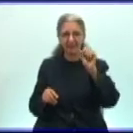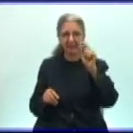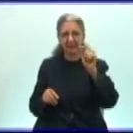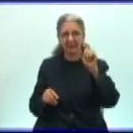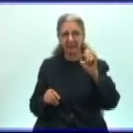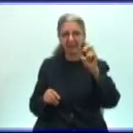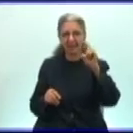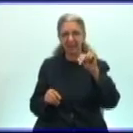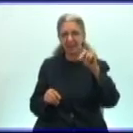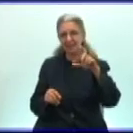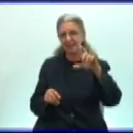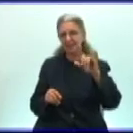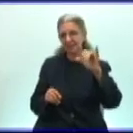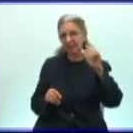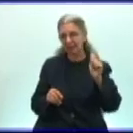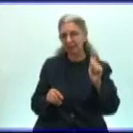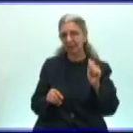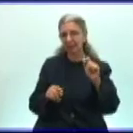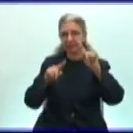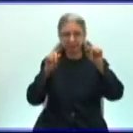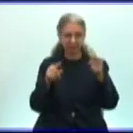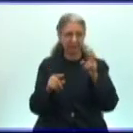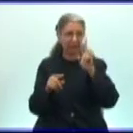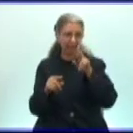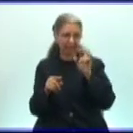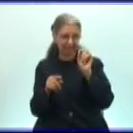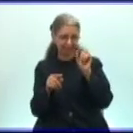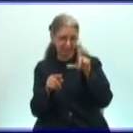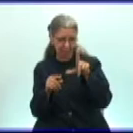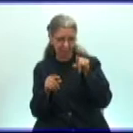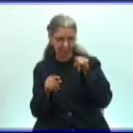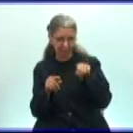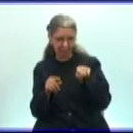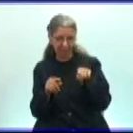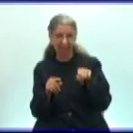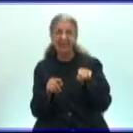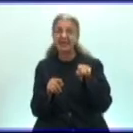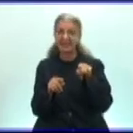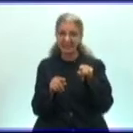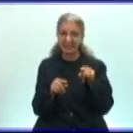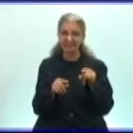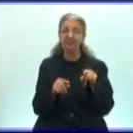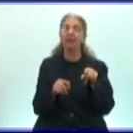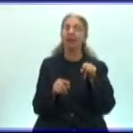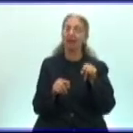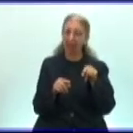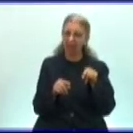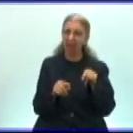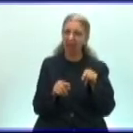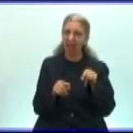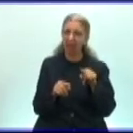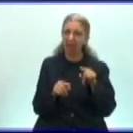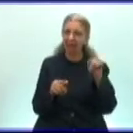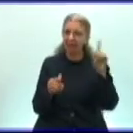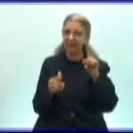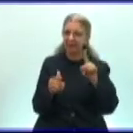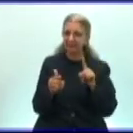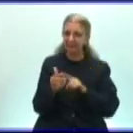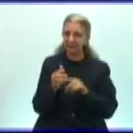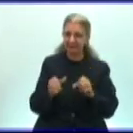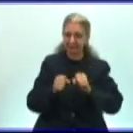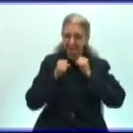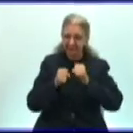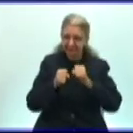encargada de este valor U sobre I. Estamos hablando de la resistencia eléctrica, que es la